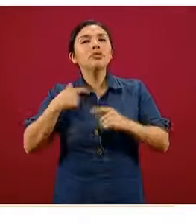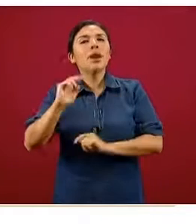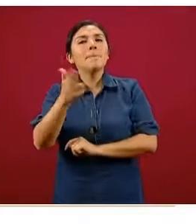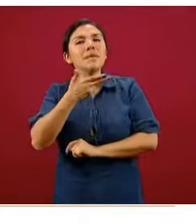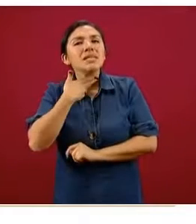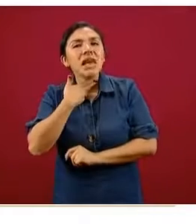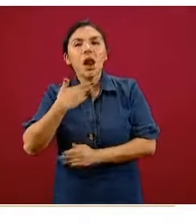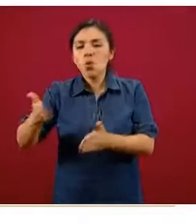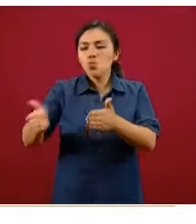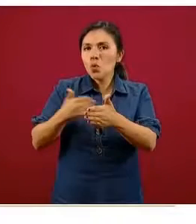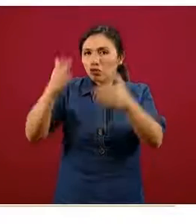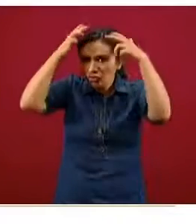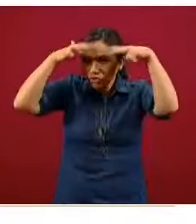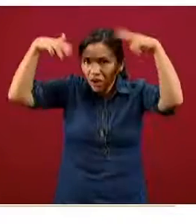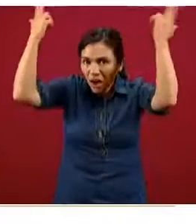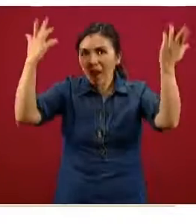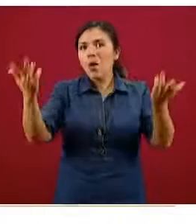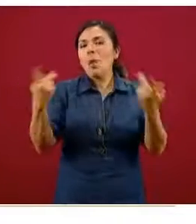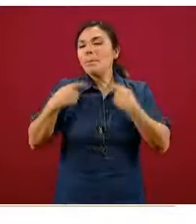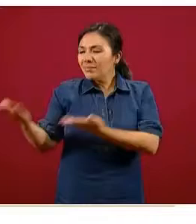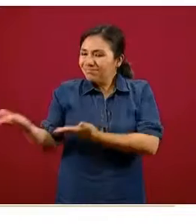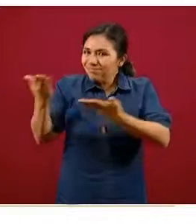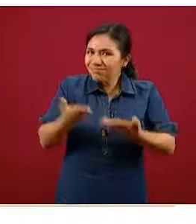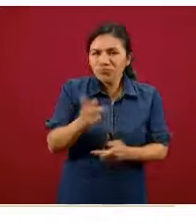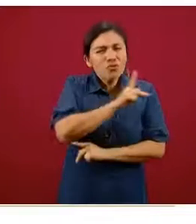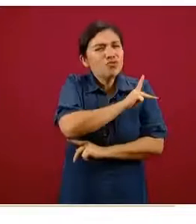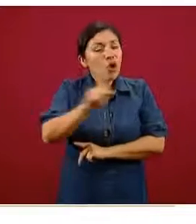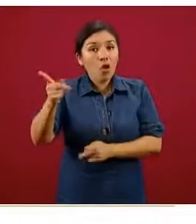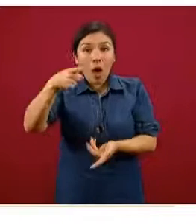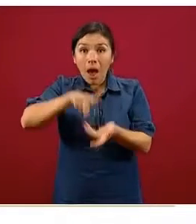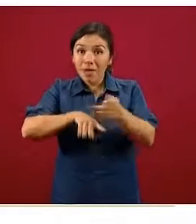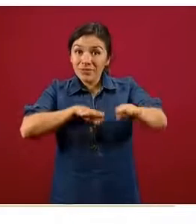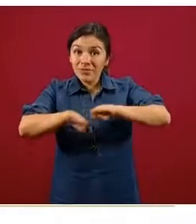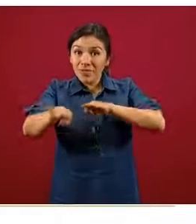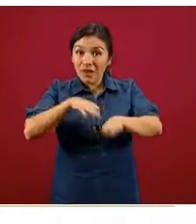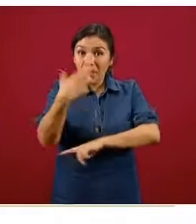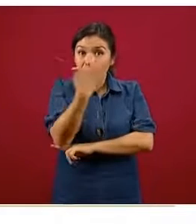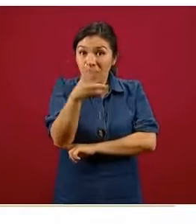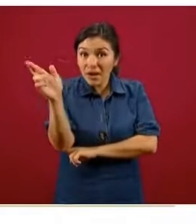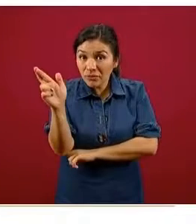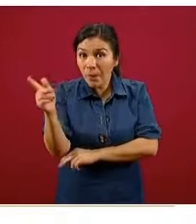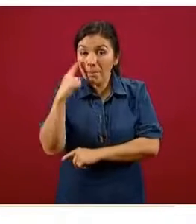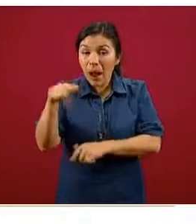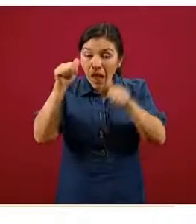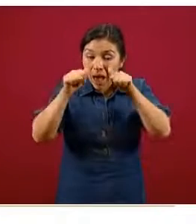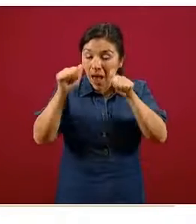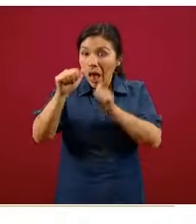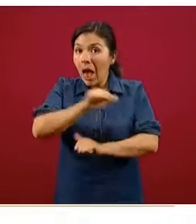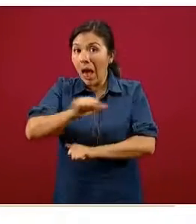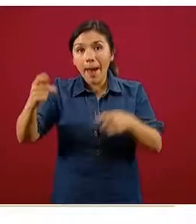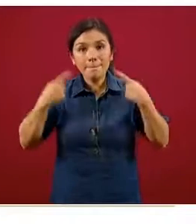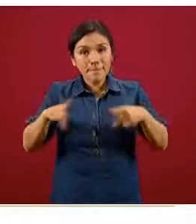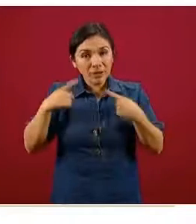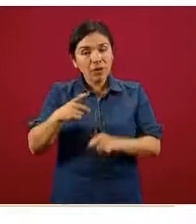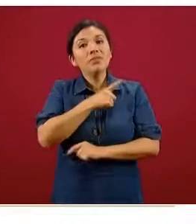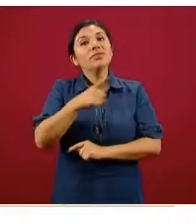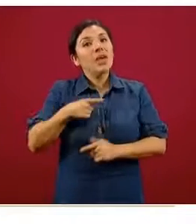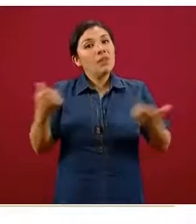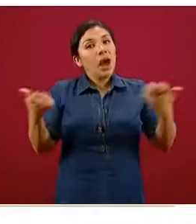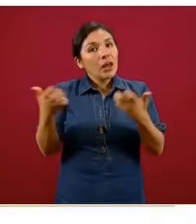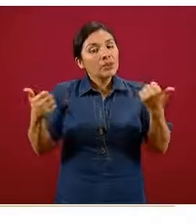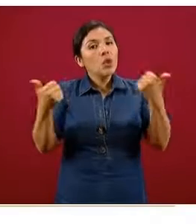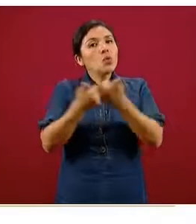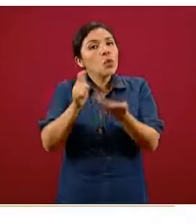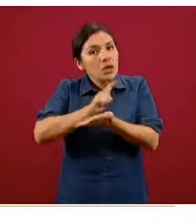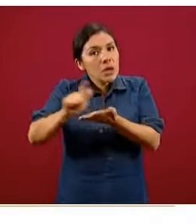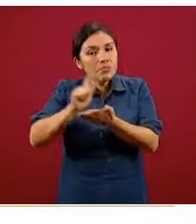los cocineros, los recepcionistas, todas las personas que están involucradas en el servicio a la clientela, lo deben hacer con todas